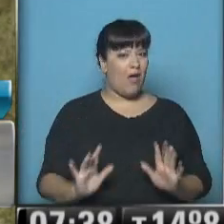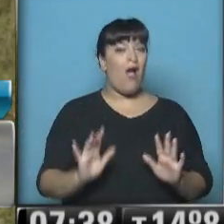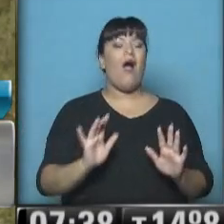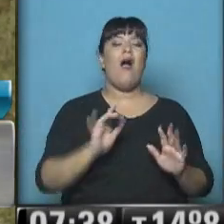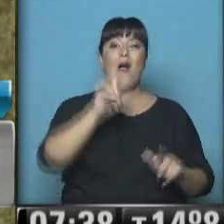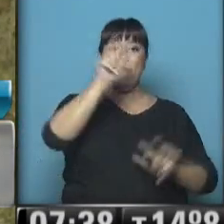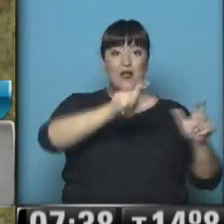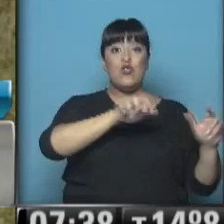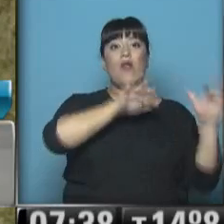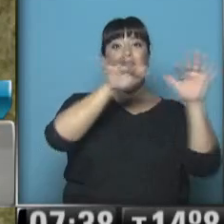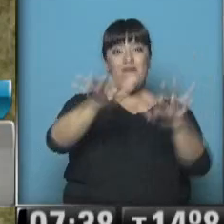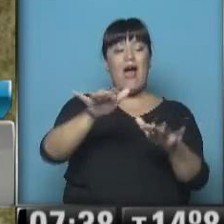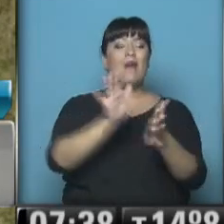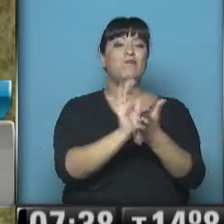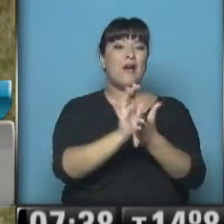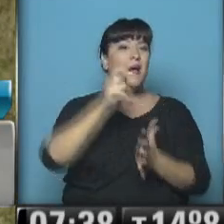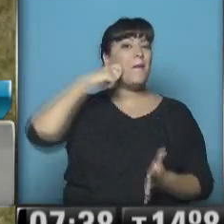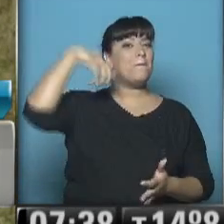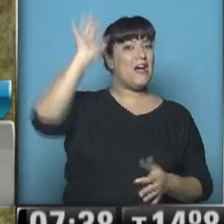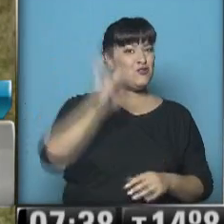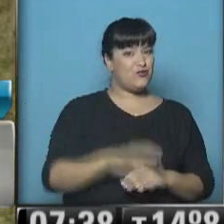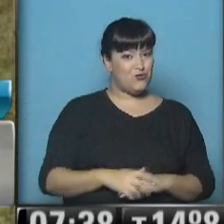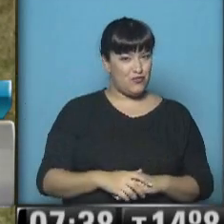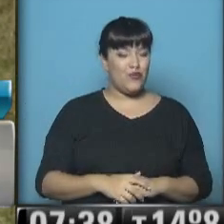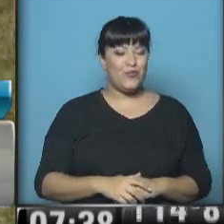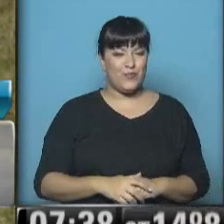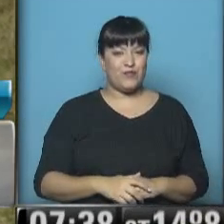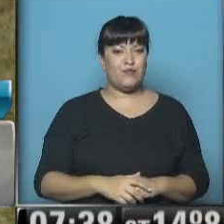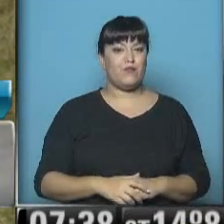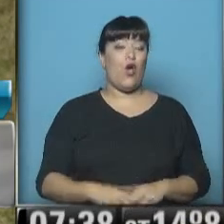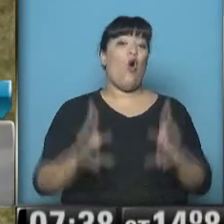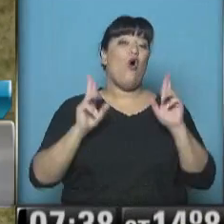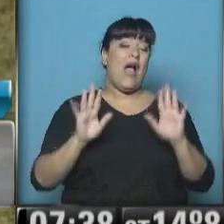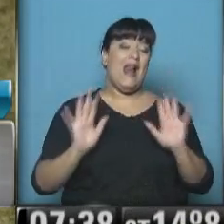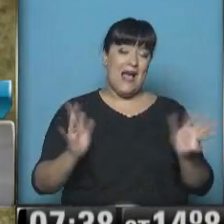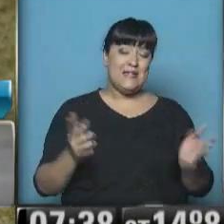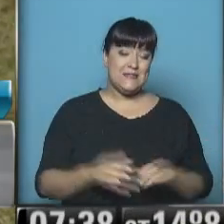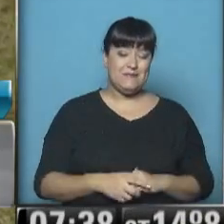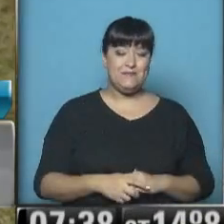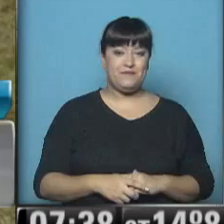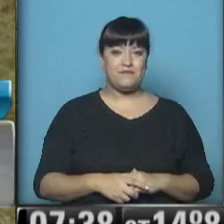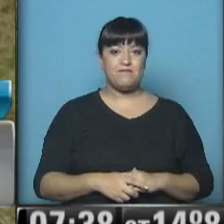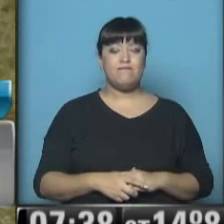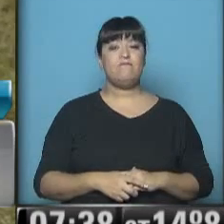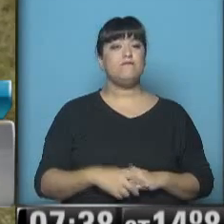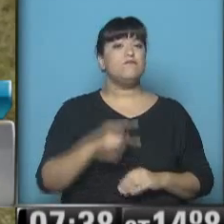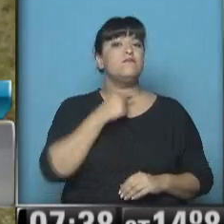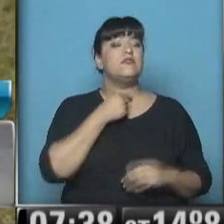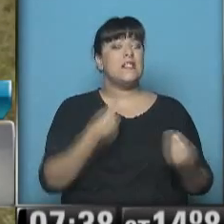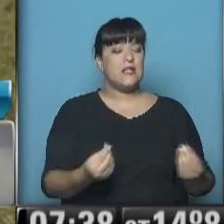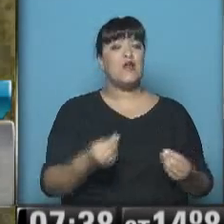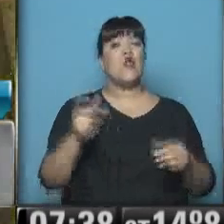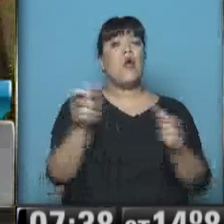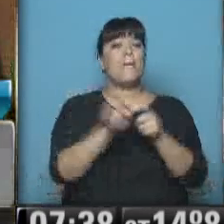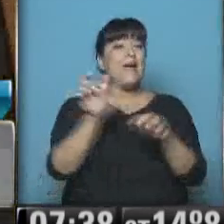público si se quiere un poco mayor al que tenía con otras películas y ojalá que si se ha grabado para eso intento hacer esas películas